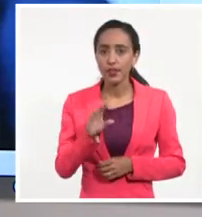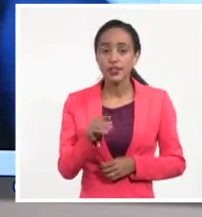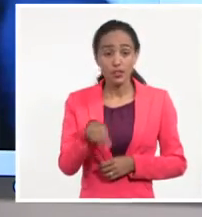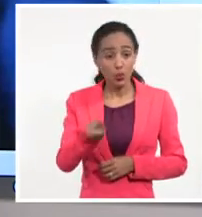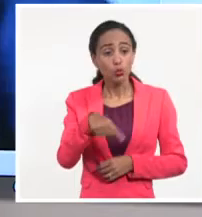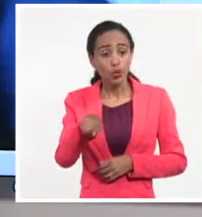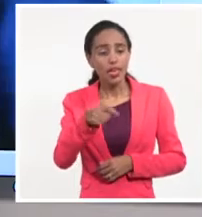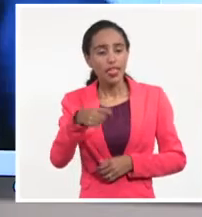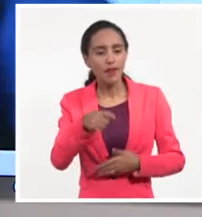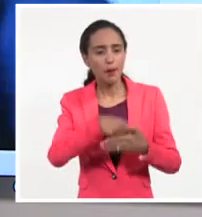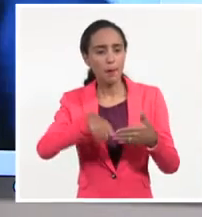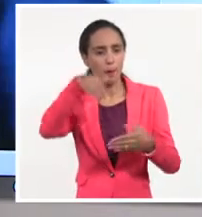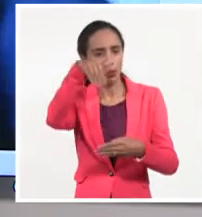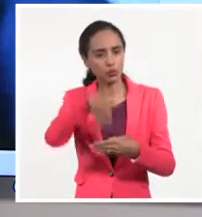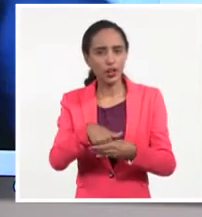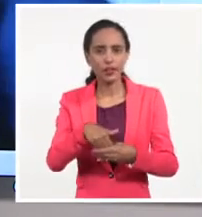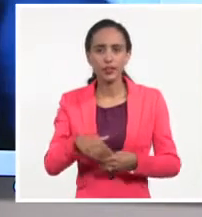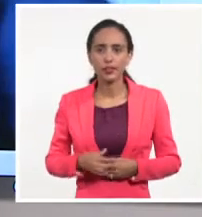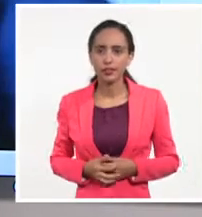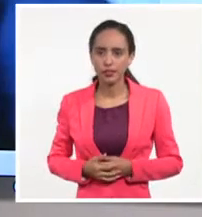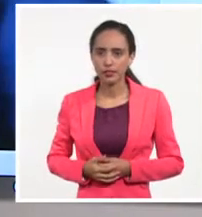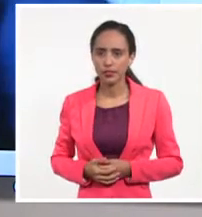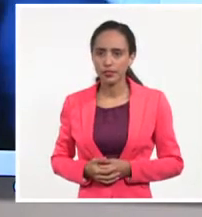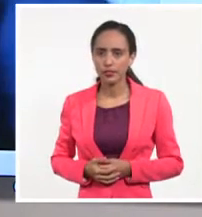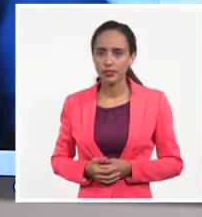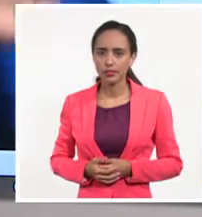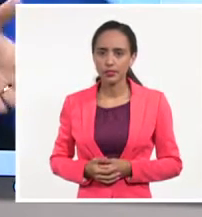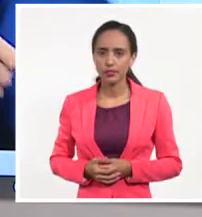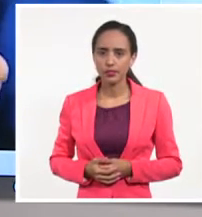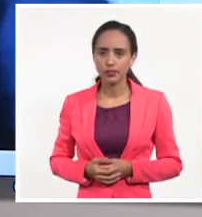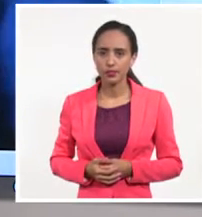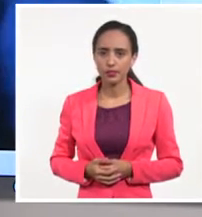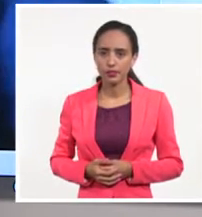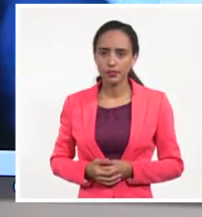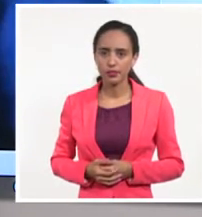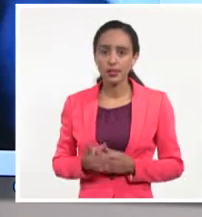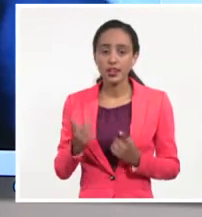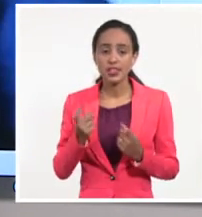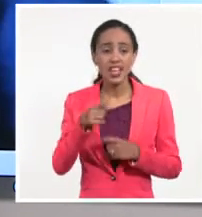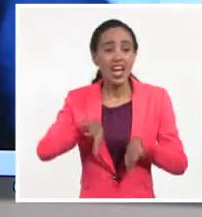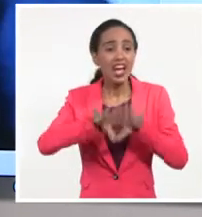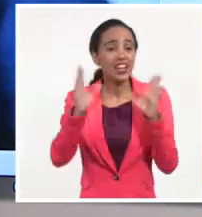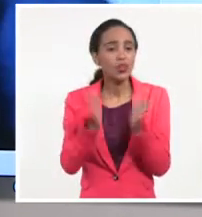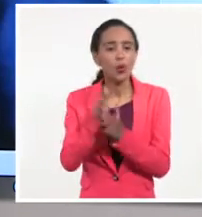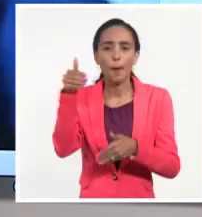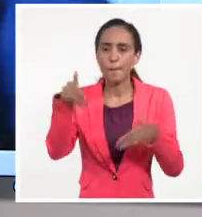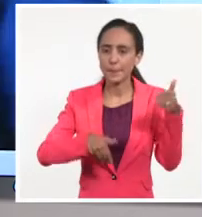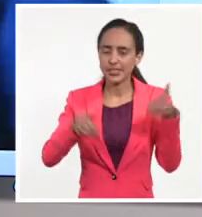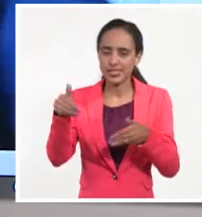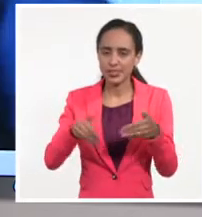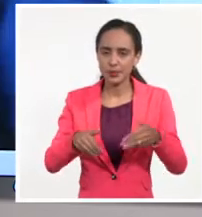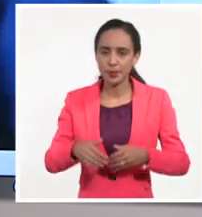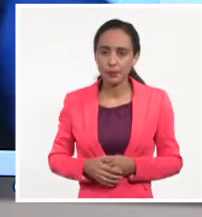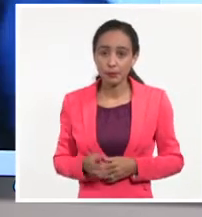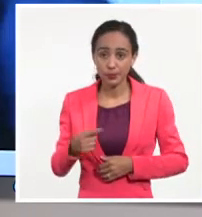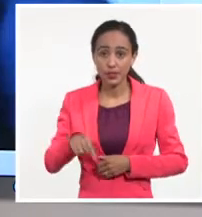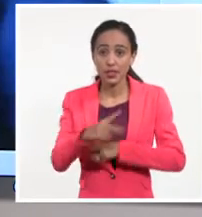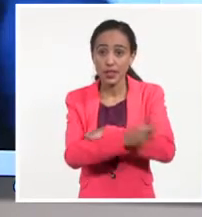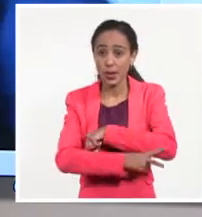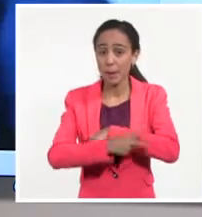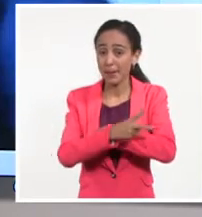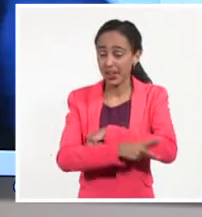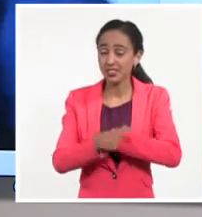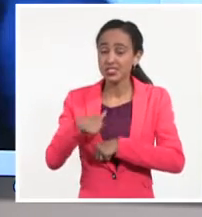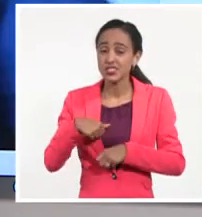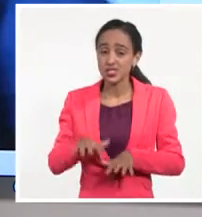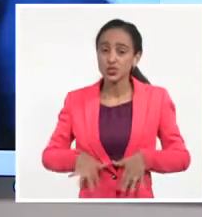contra el ausentismo. En el ausentismo gana la derecha, necesita saber ventaja en ese país que claramente tiene un nordeste